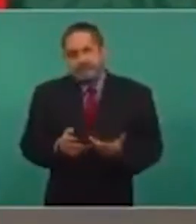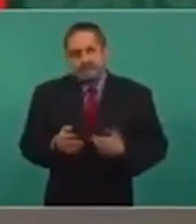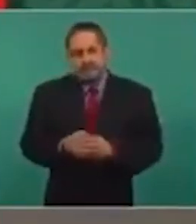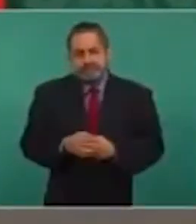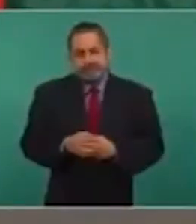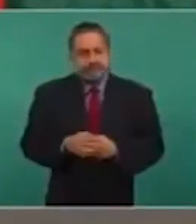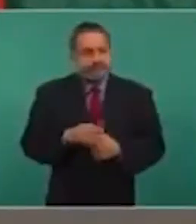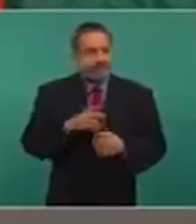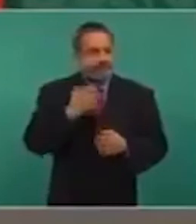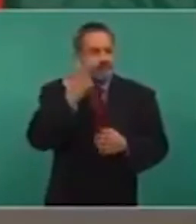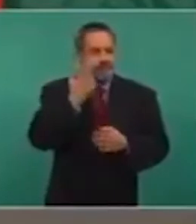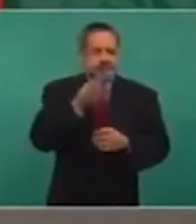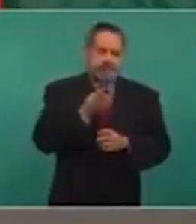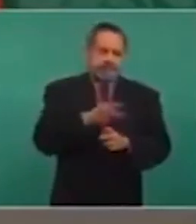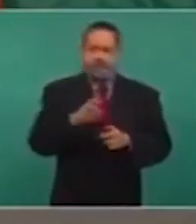derechizado,